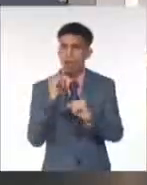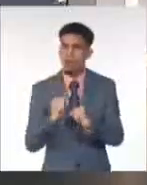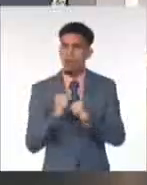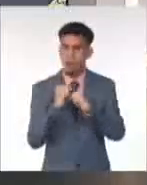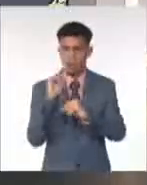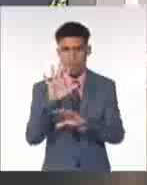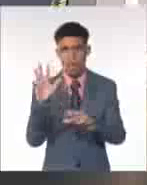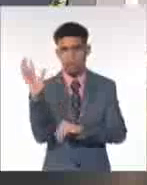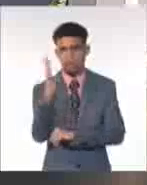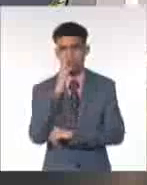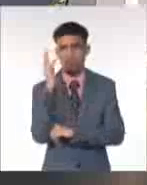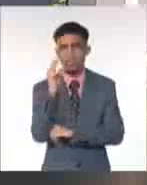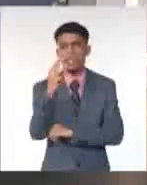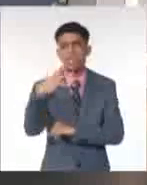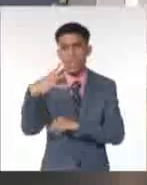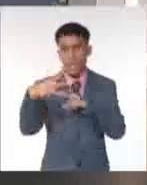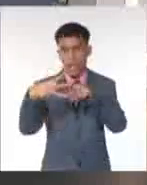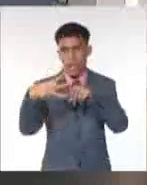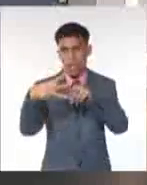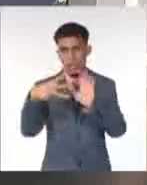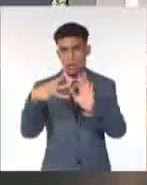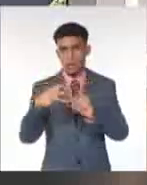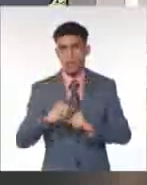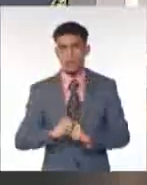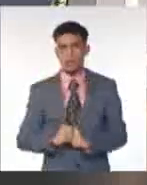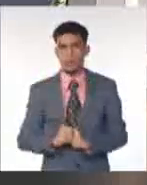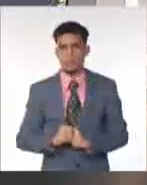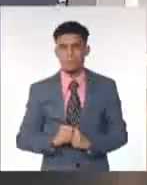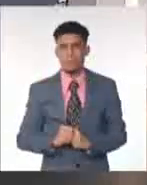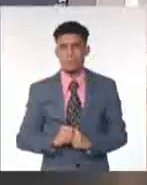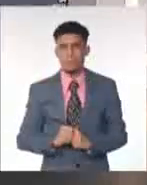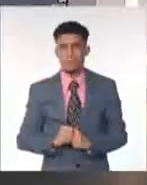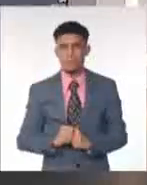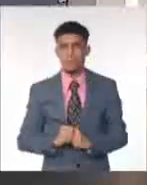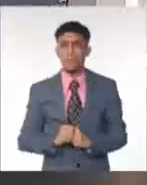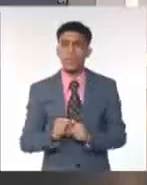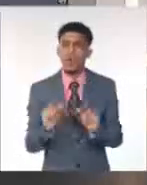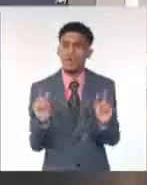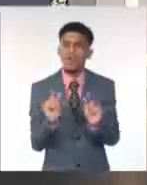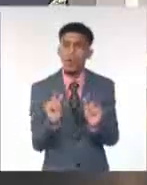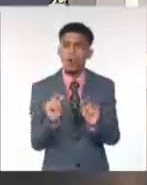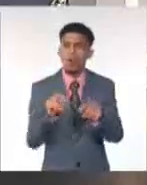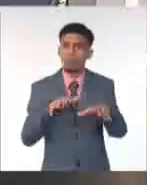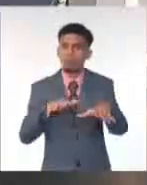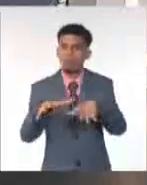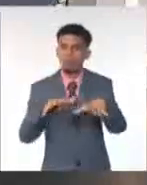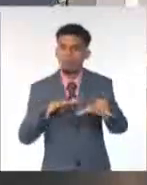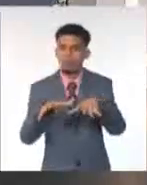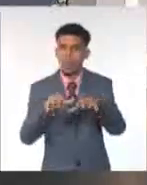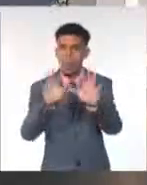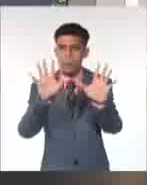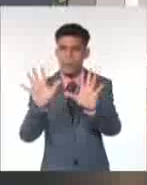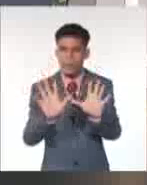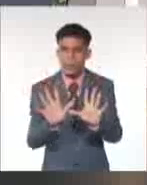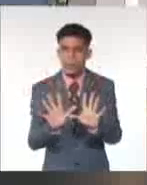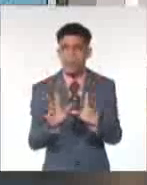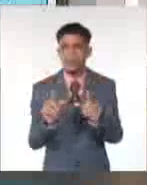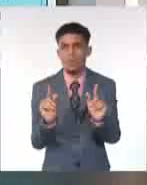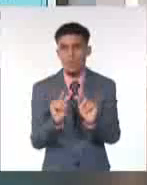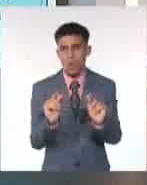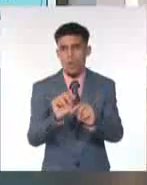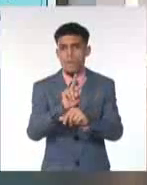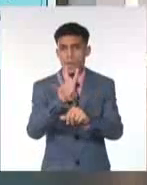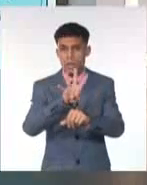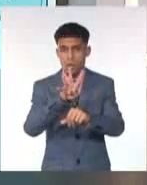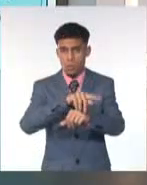decir, categoría 3 o superior en la escala Saffir-Simpson. Va a estar con poco movimiento durante las próximas 24 horas en esta porción del